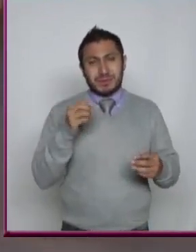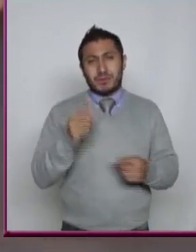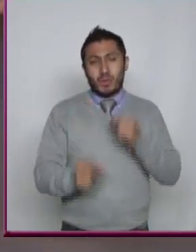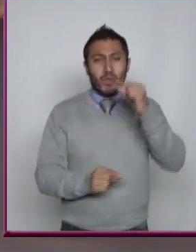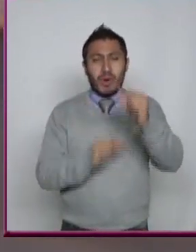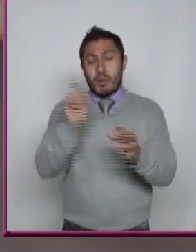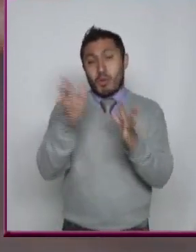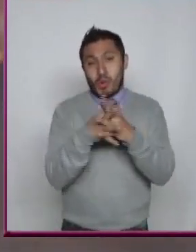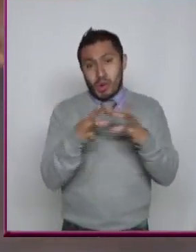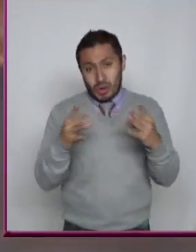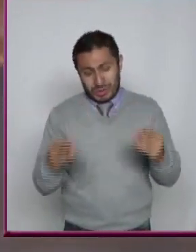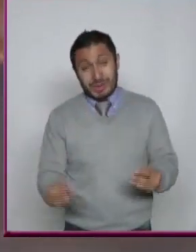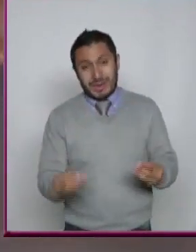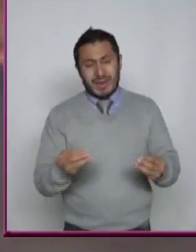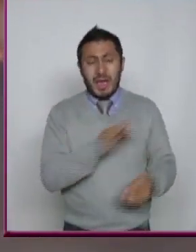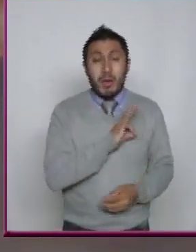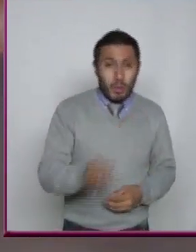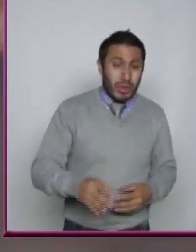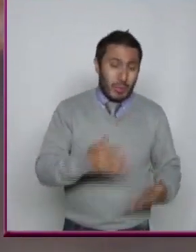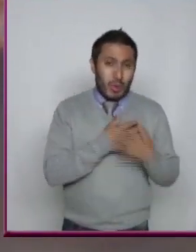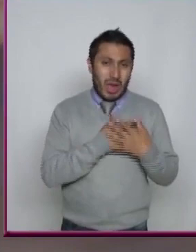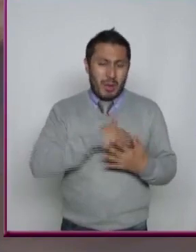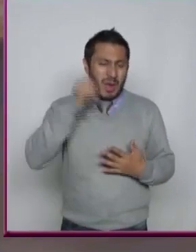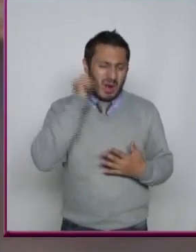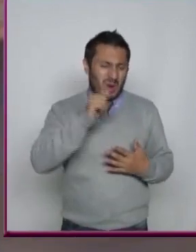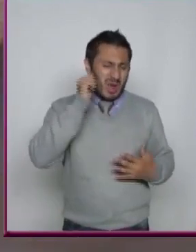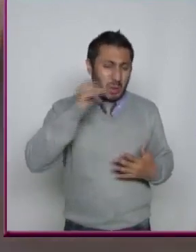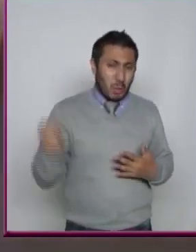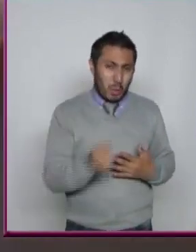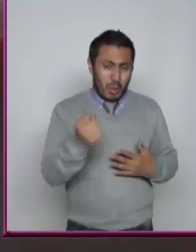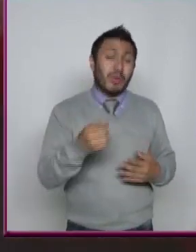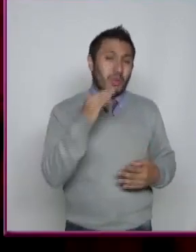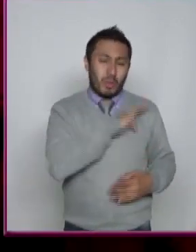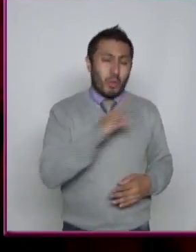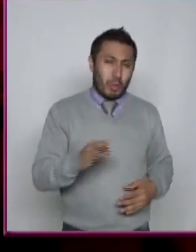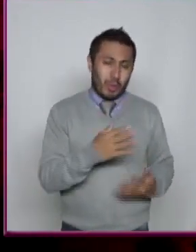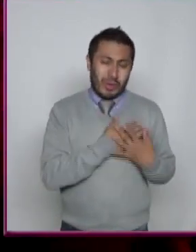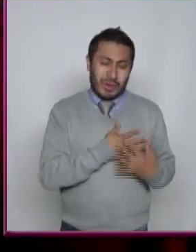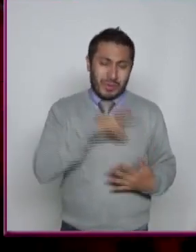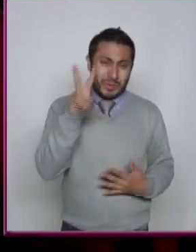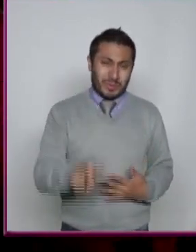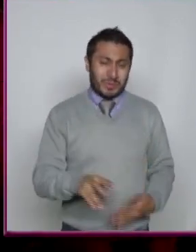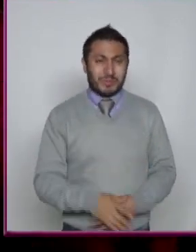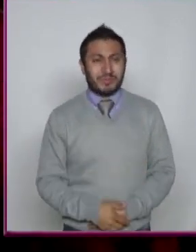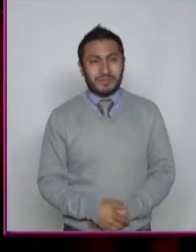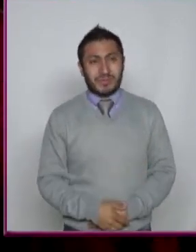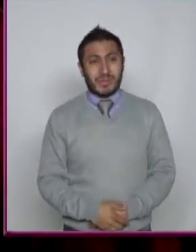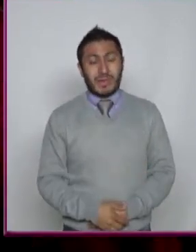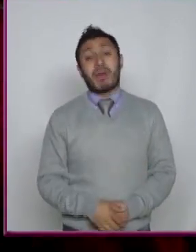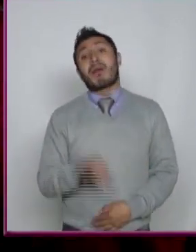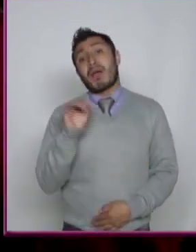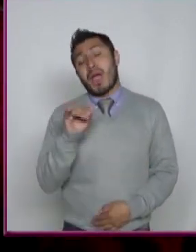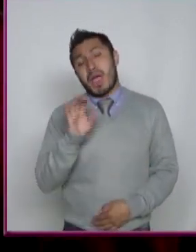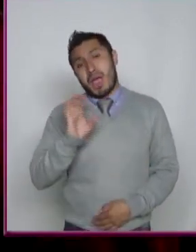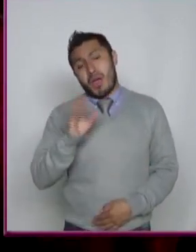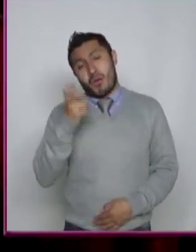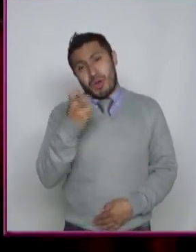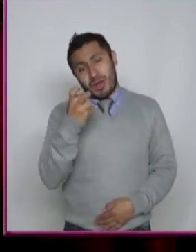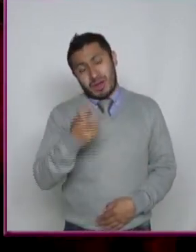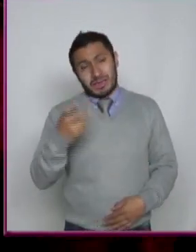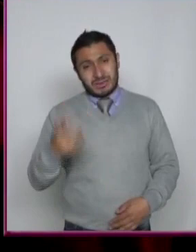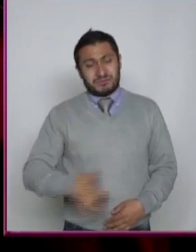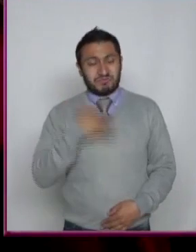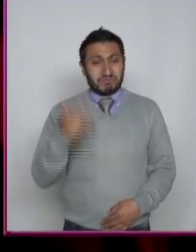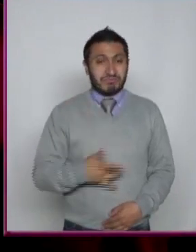para algunas personas amar a alguien durante muchísimo tiempo. Oye, y cuando pasa este sentimiento